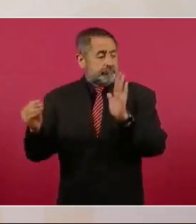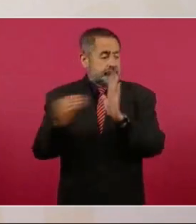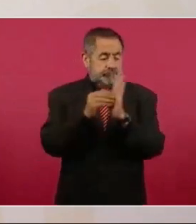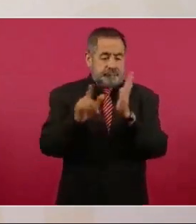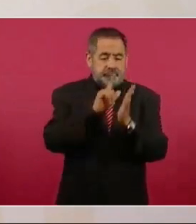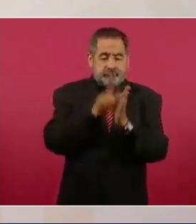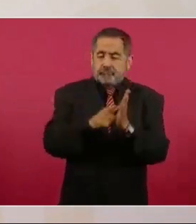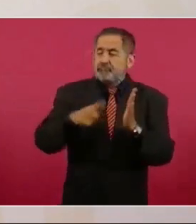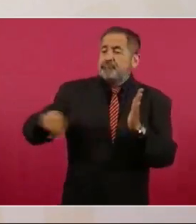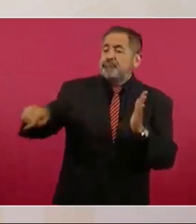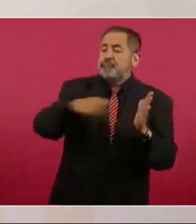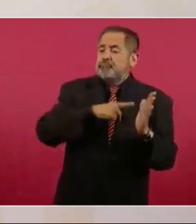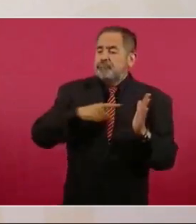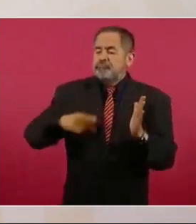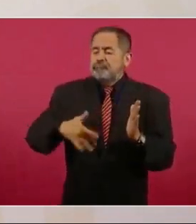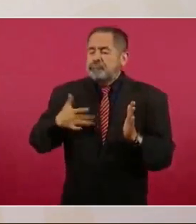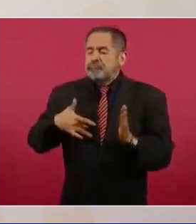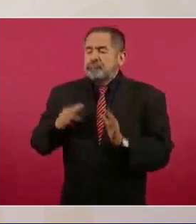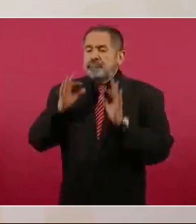bienestar.